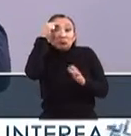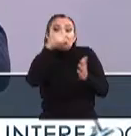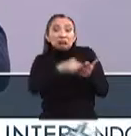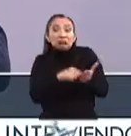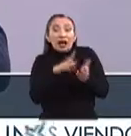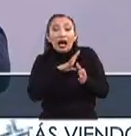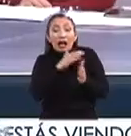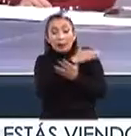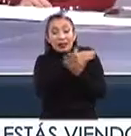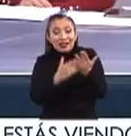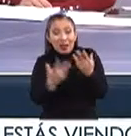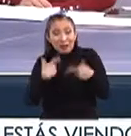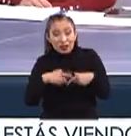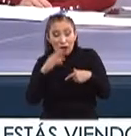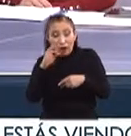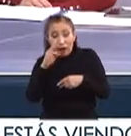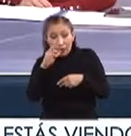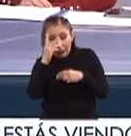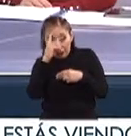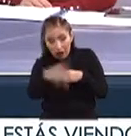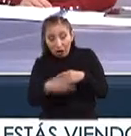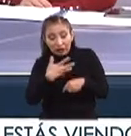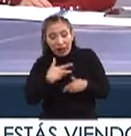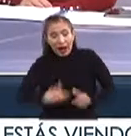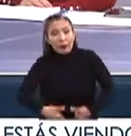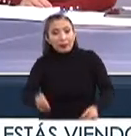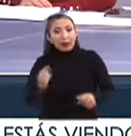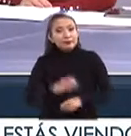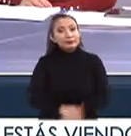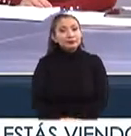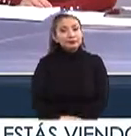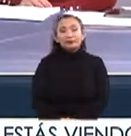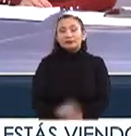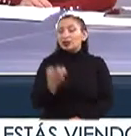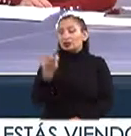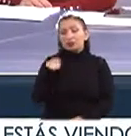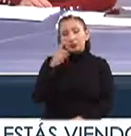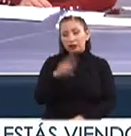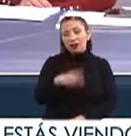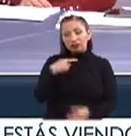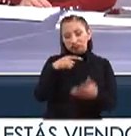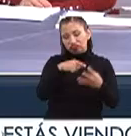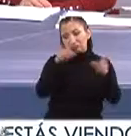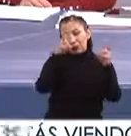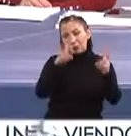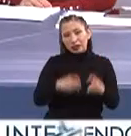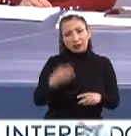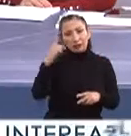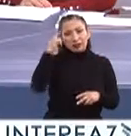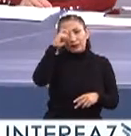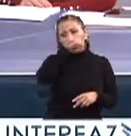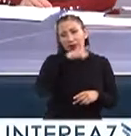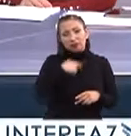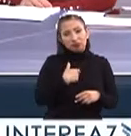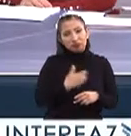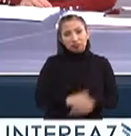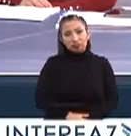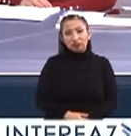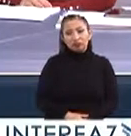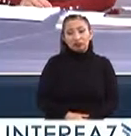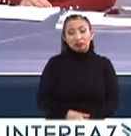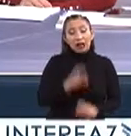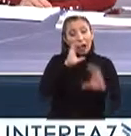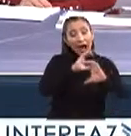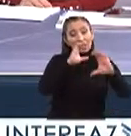hay la mitad de la población mexicana sufre hambre, ¿no? Son cosas bastante serias. Claro, claro. No que, digo,